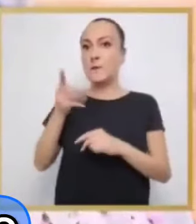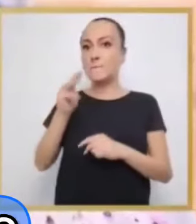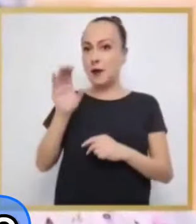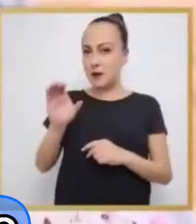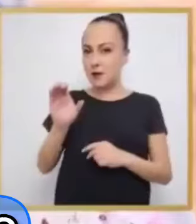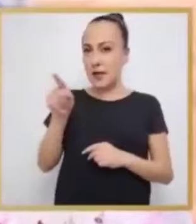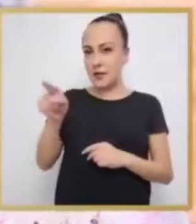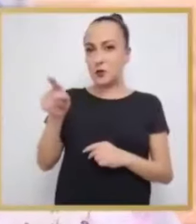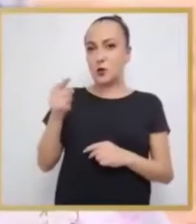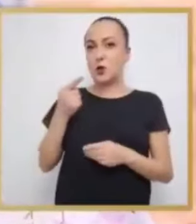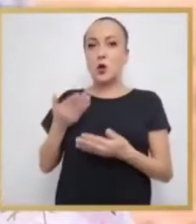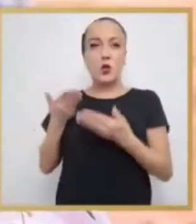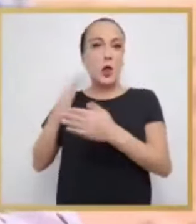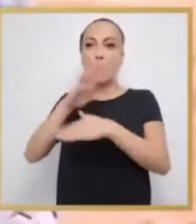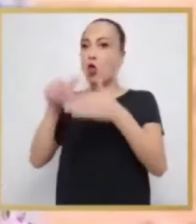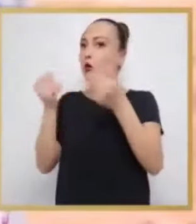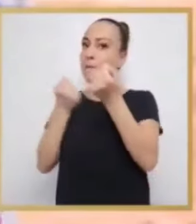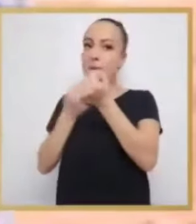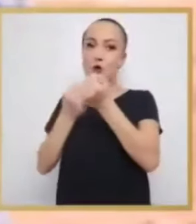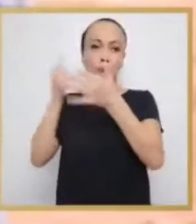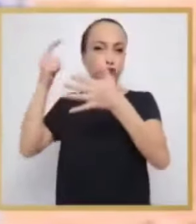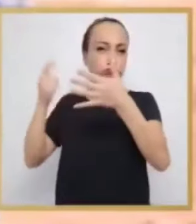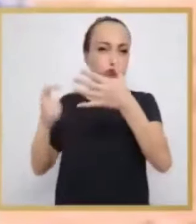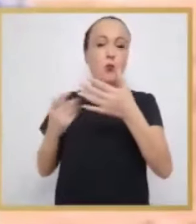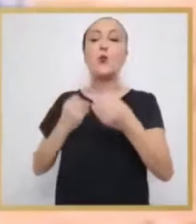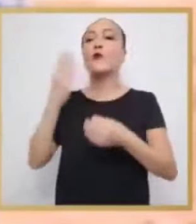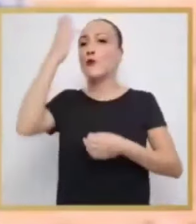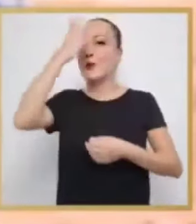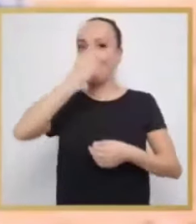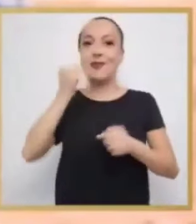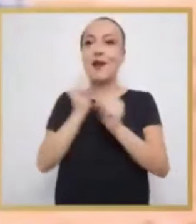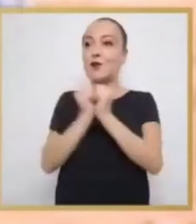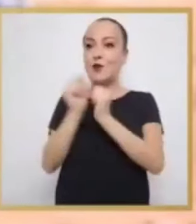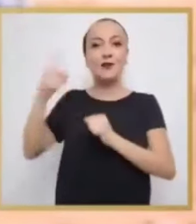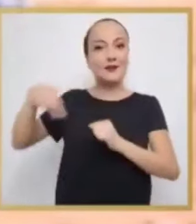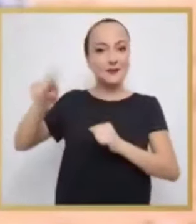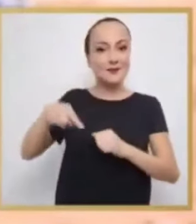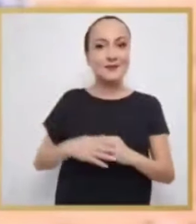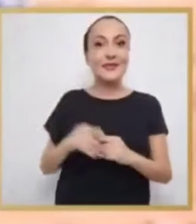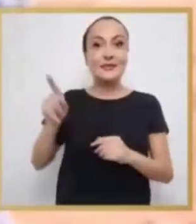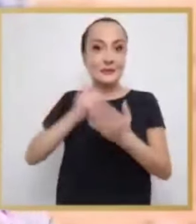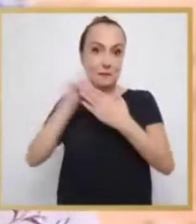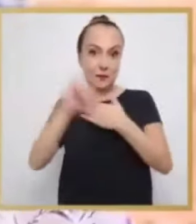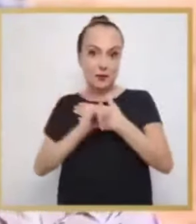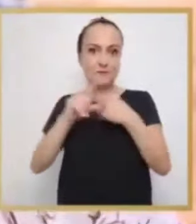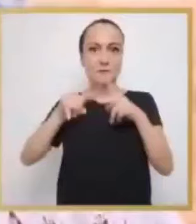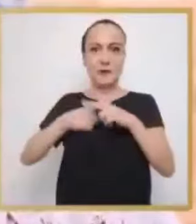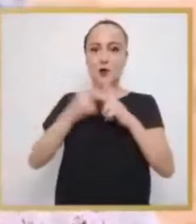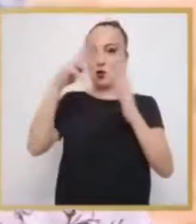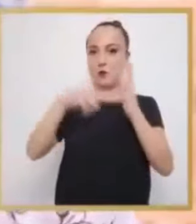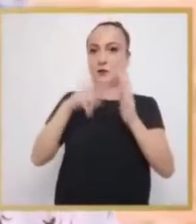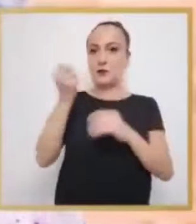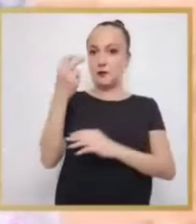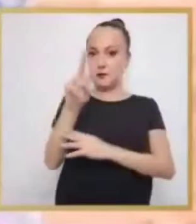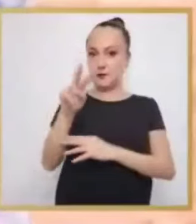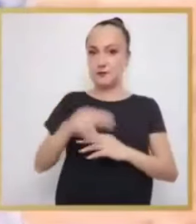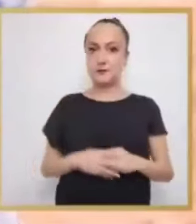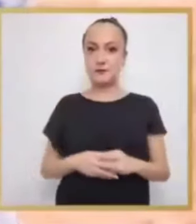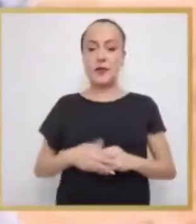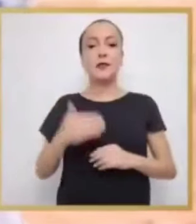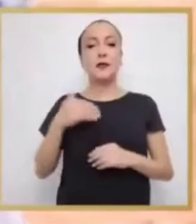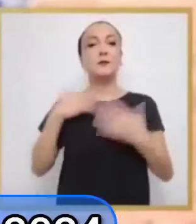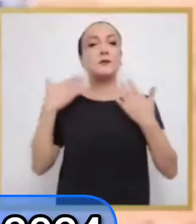acercamos al MAC y ellos nos dieron todo el apoyo. Fue muy bonito trabajar con ellos. Este proyecto comenzó en el